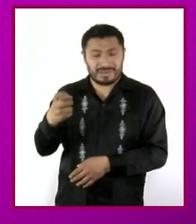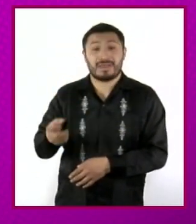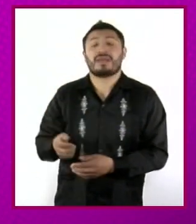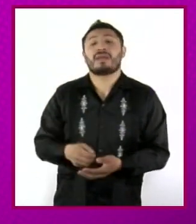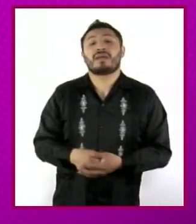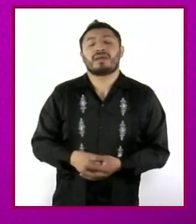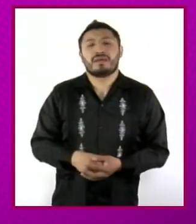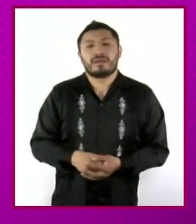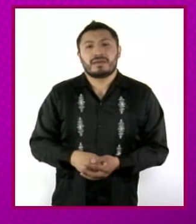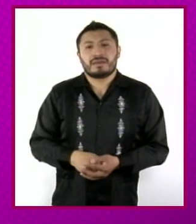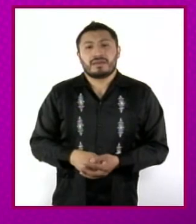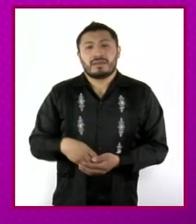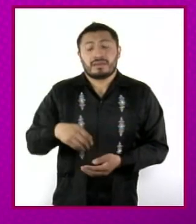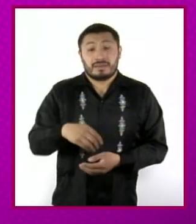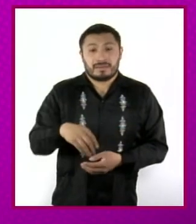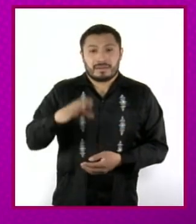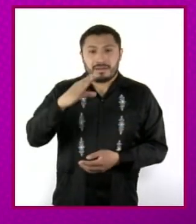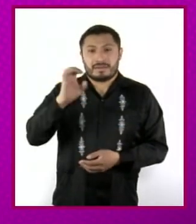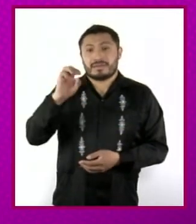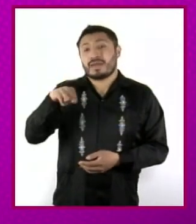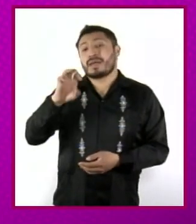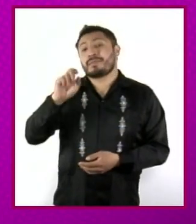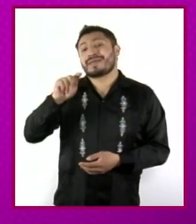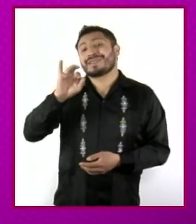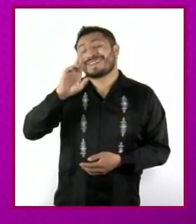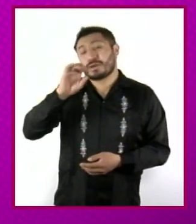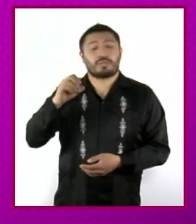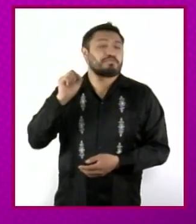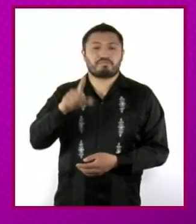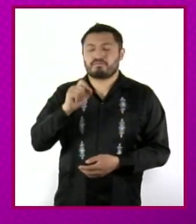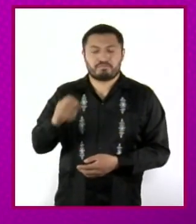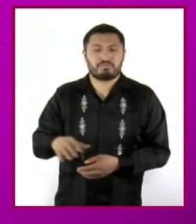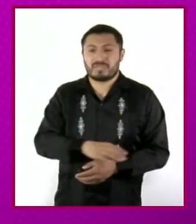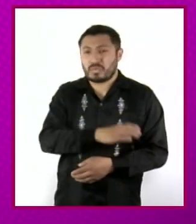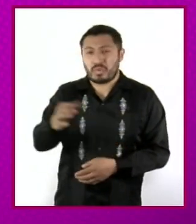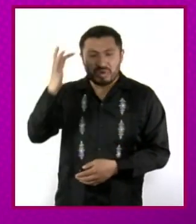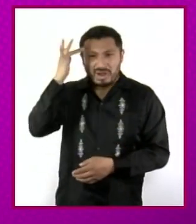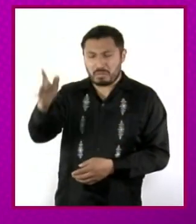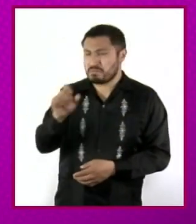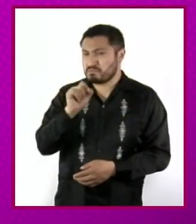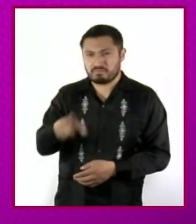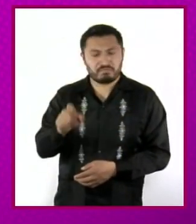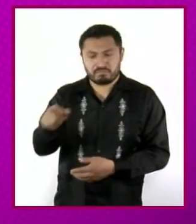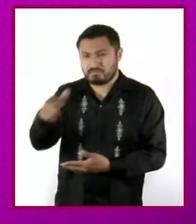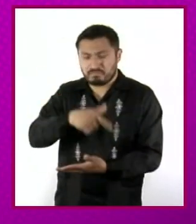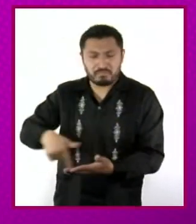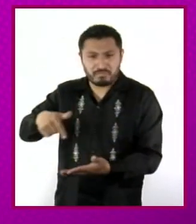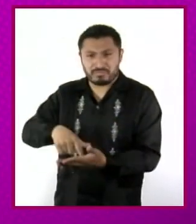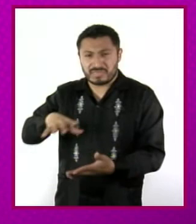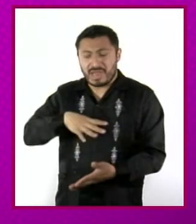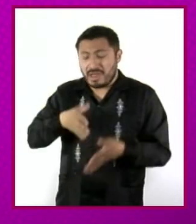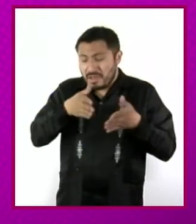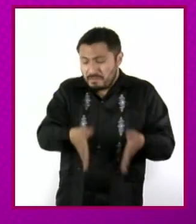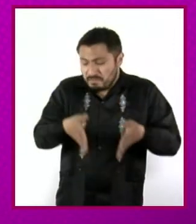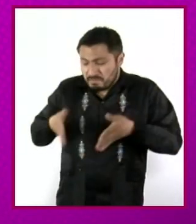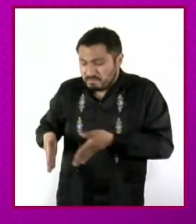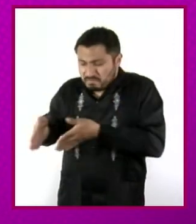en cementerio, en ese lugar en donde están las simientes,